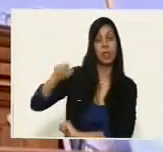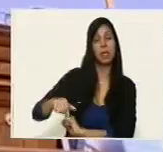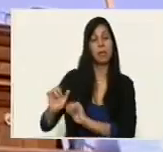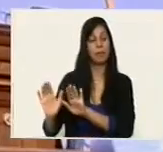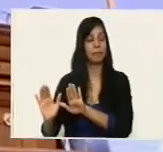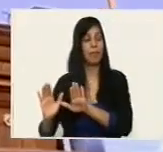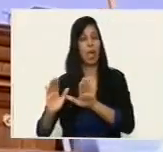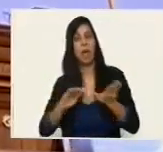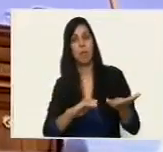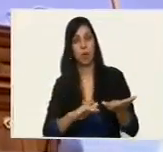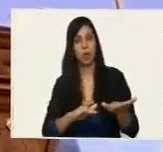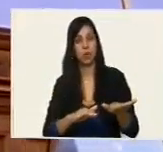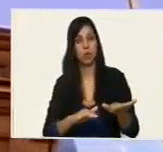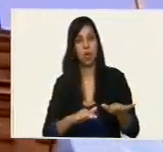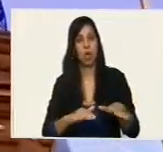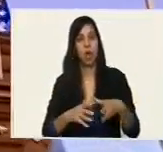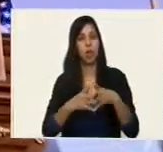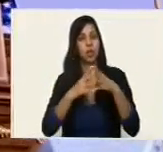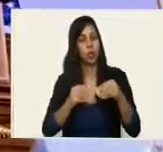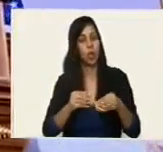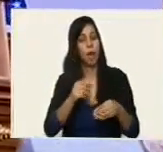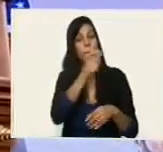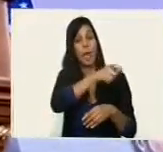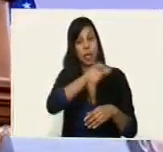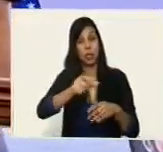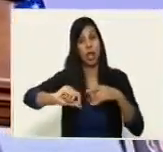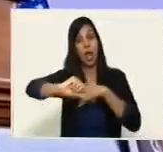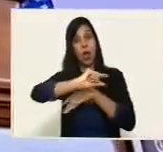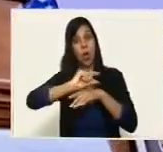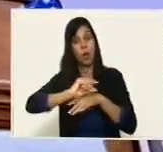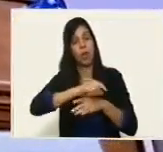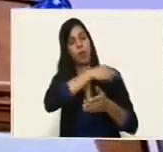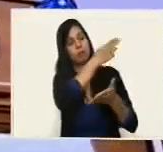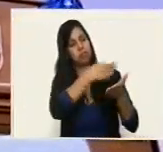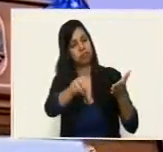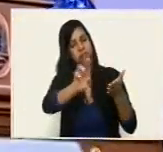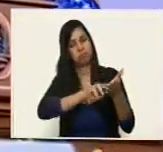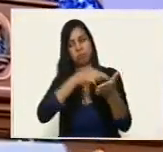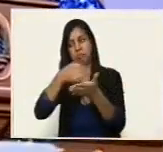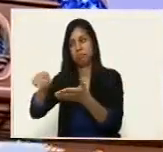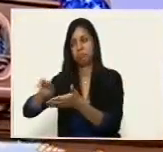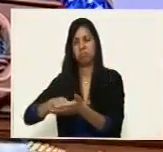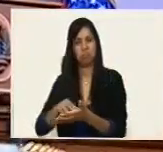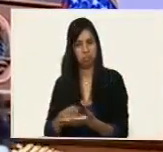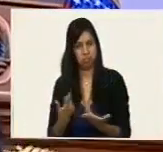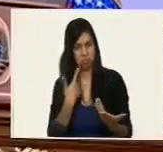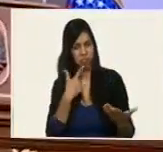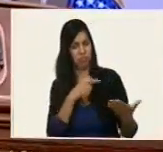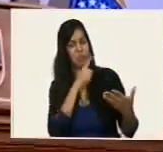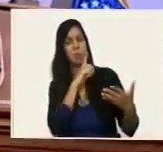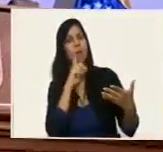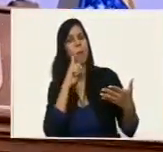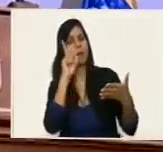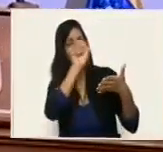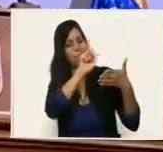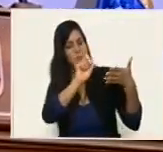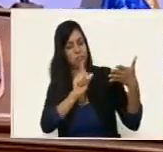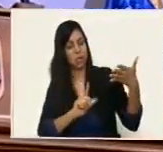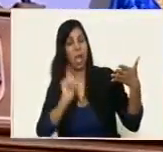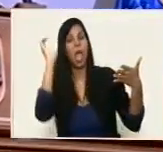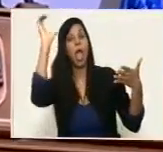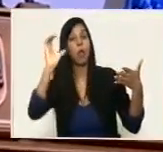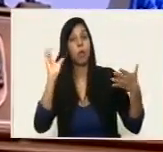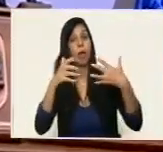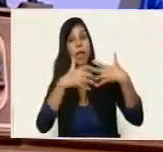respaldar a todos los compañeros que han sido mencionados en esas sanciones, tanto de Europa como de